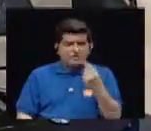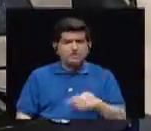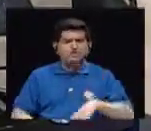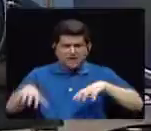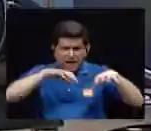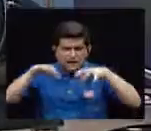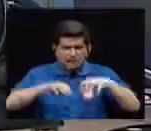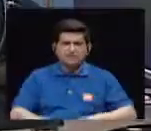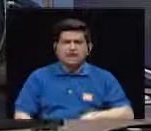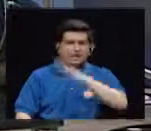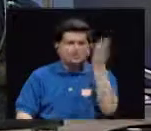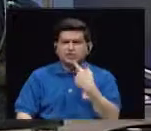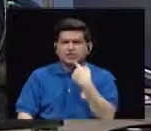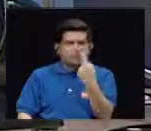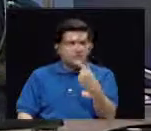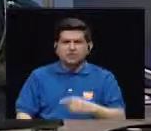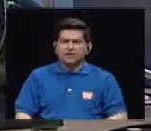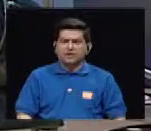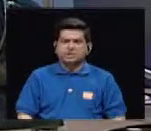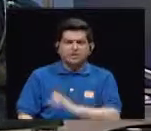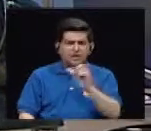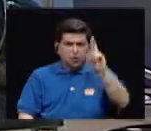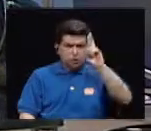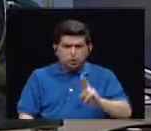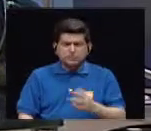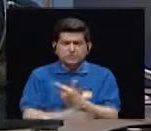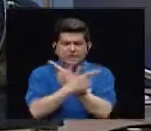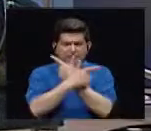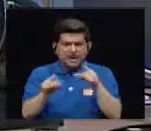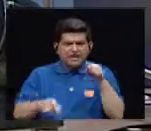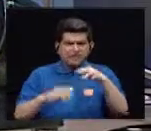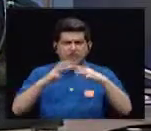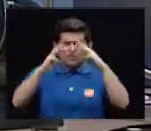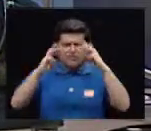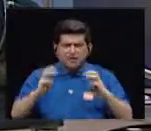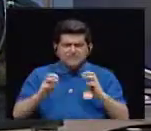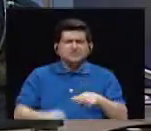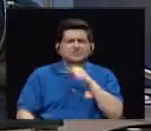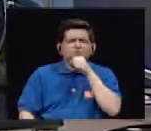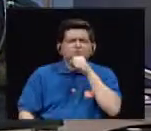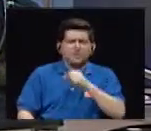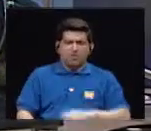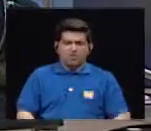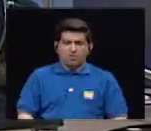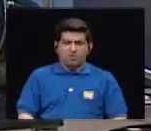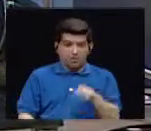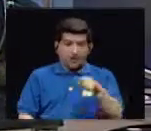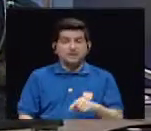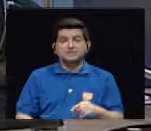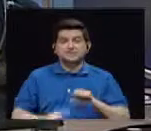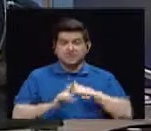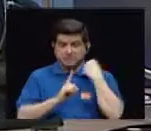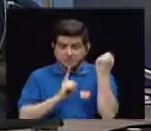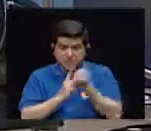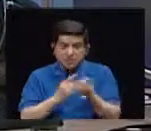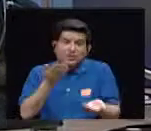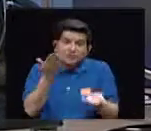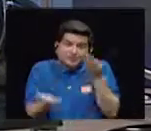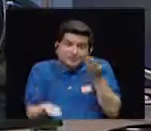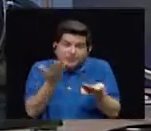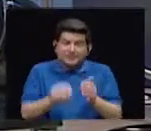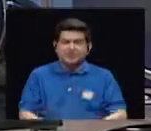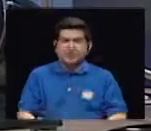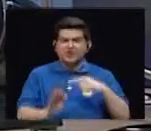castillo, y en ningún lugar dice, por ejemplo, que Costa Rica liberó el Castillo Viejo. ¿Verdad? Esa es la publicidad, es parte,